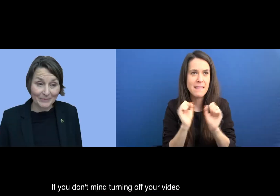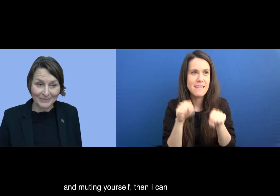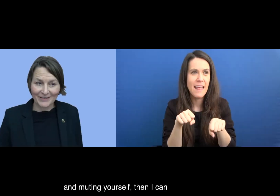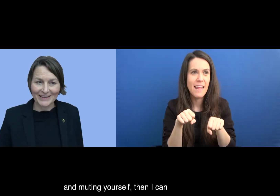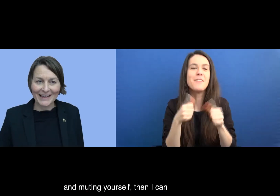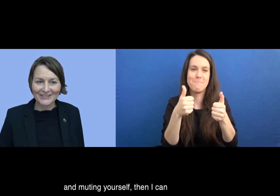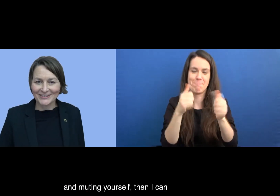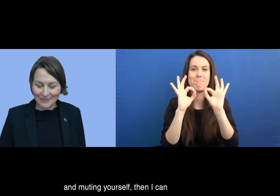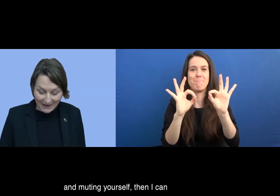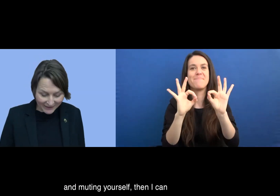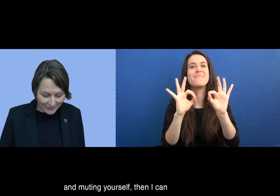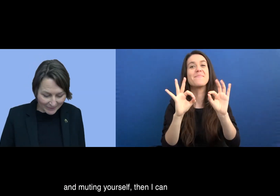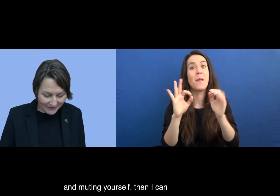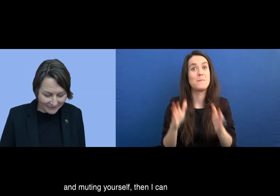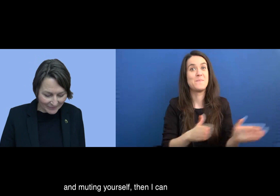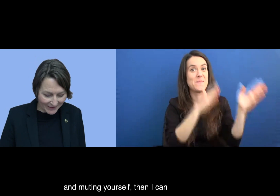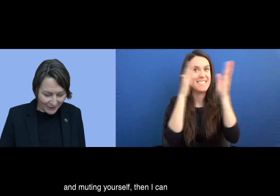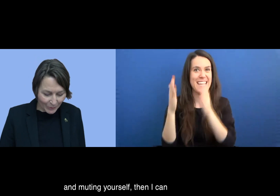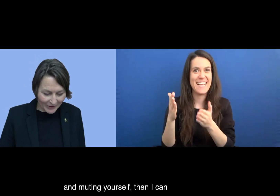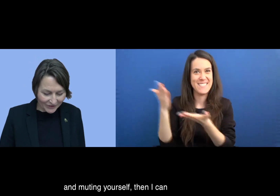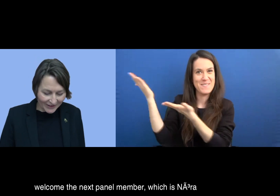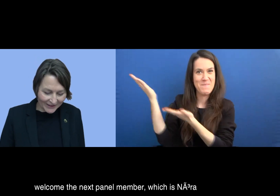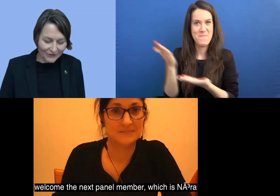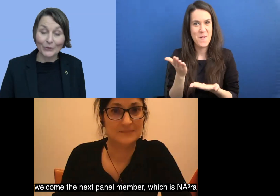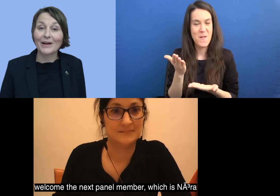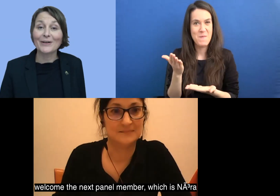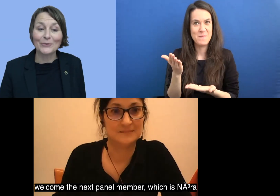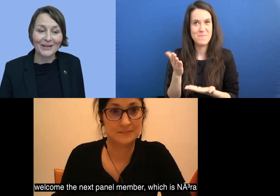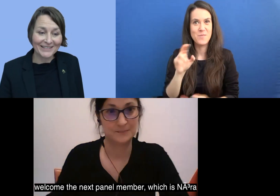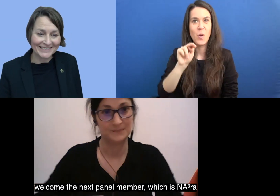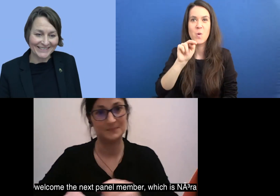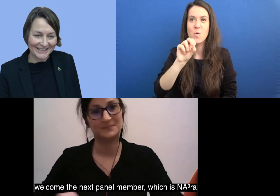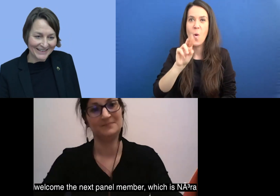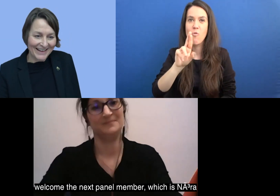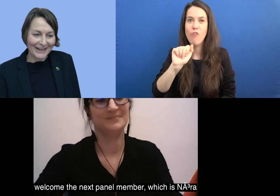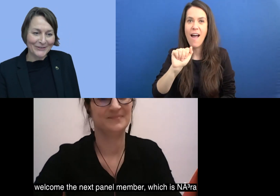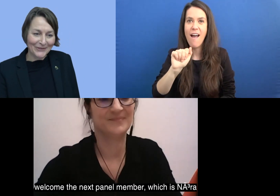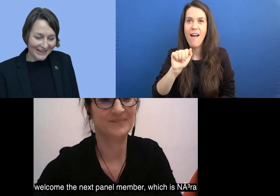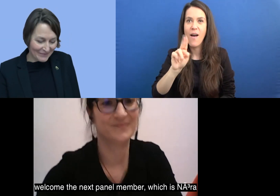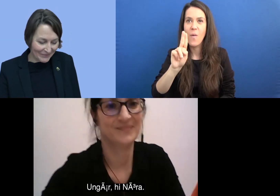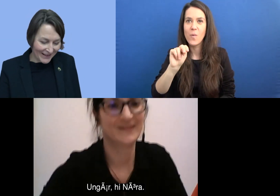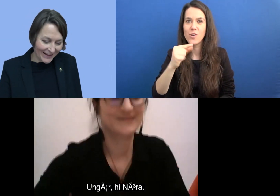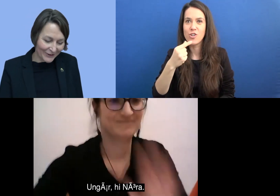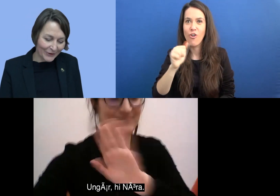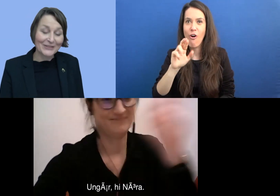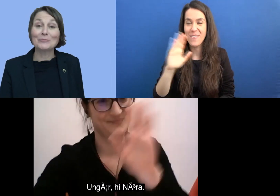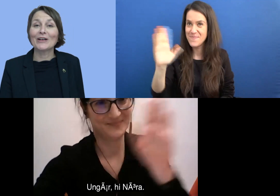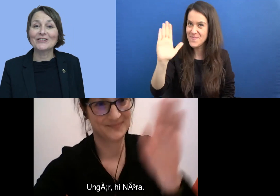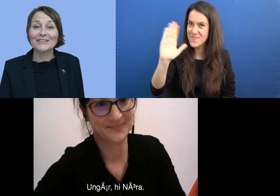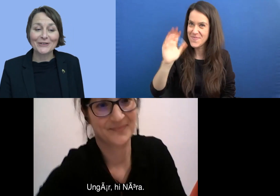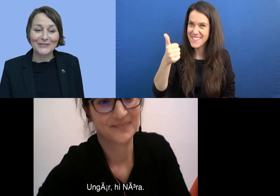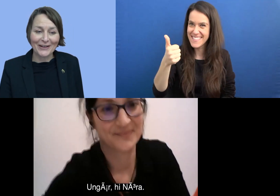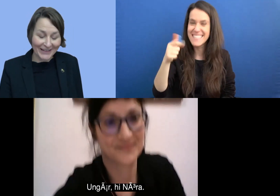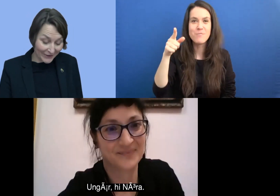pedimos que podamos apagar tu micrófono, tu cámara, y vamos a darle la bienvenida a Nora Ungar, que es nuestra siguiente